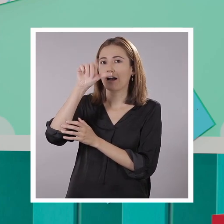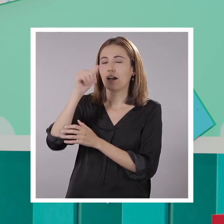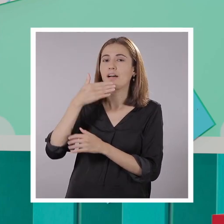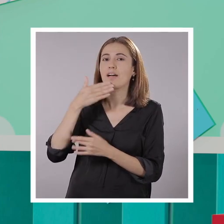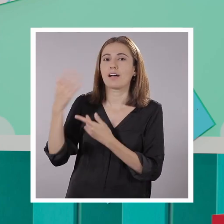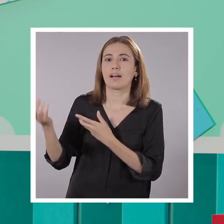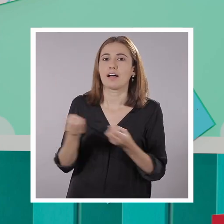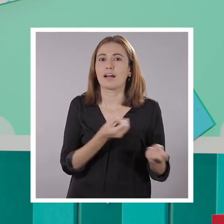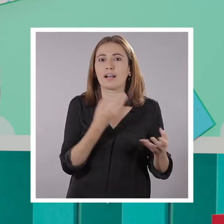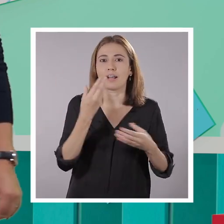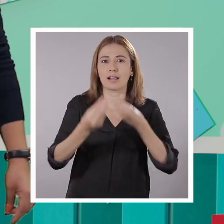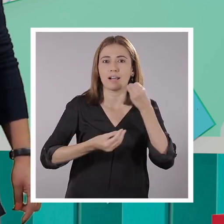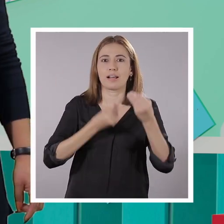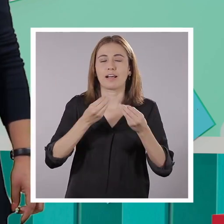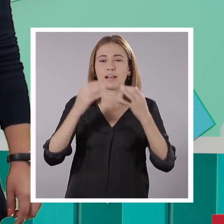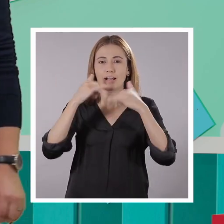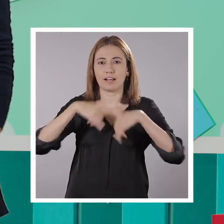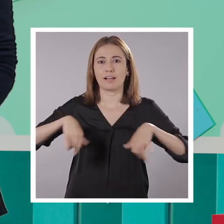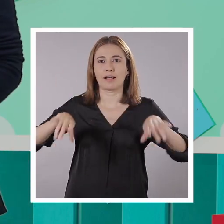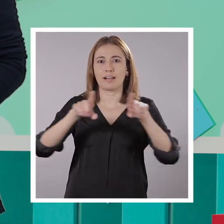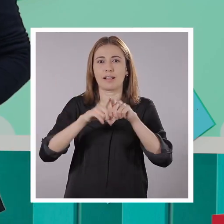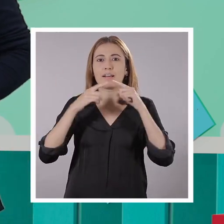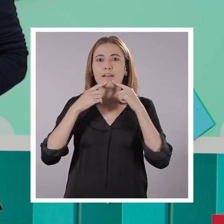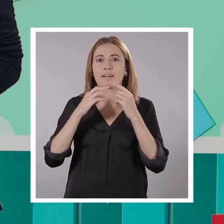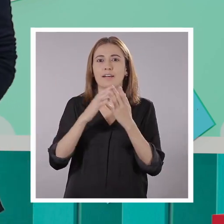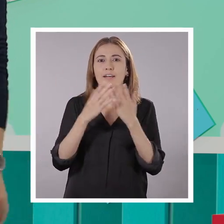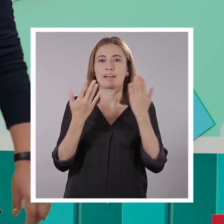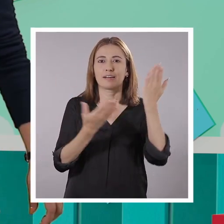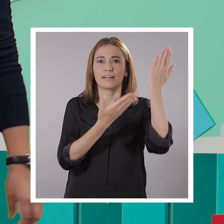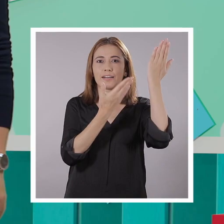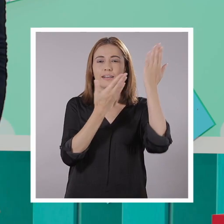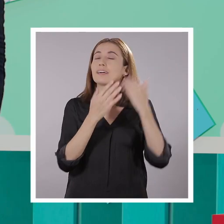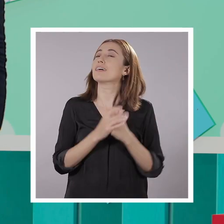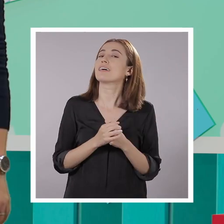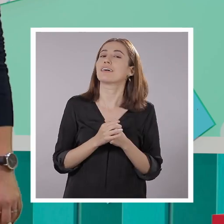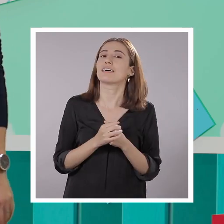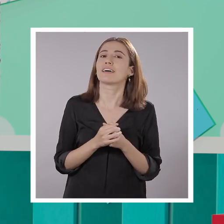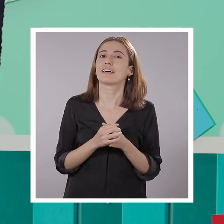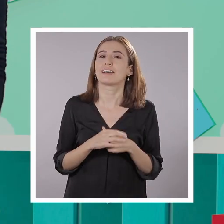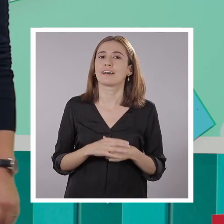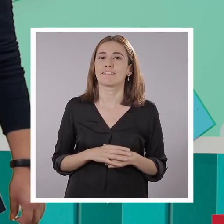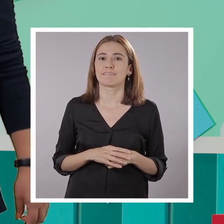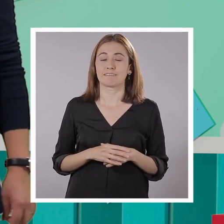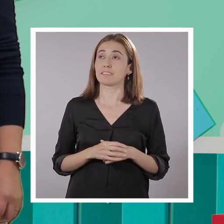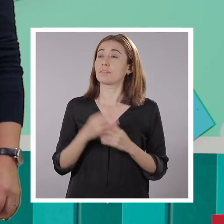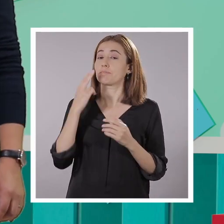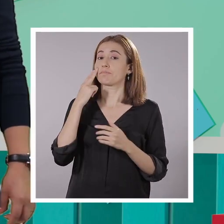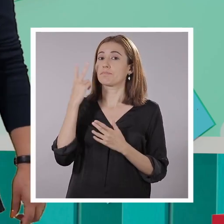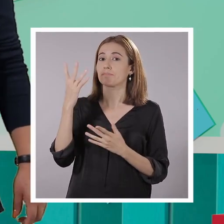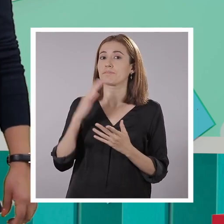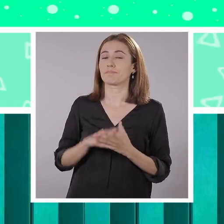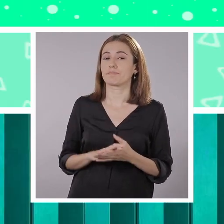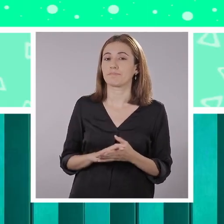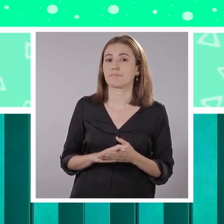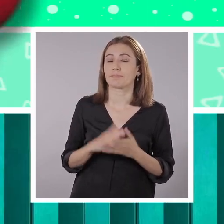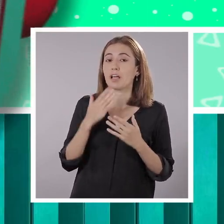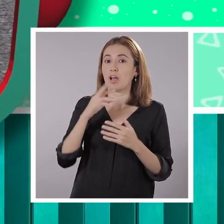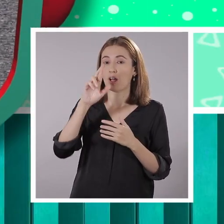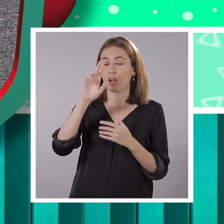rayuela? Recibamos al único, al inigualable, al que siempre nos acolita, ¡Webster